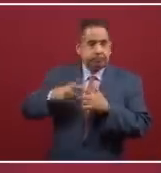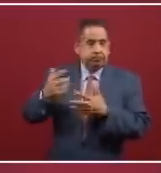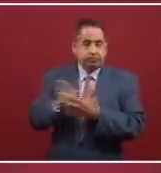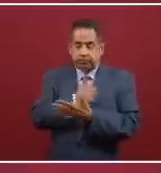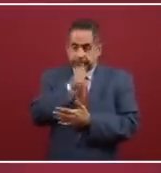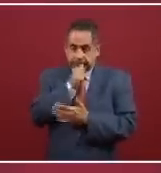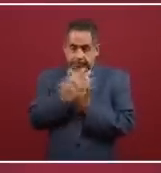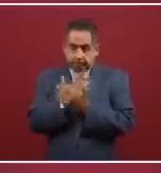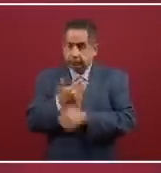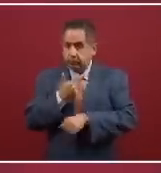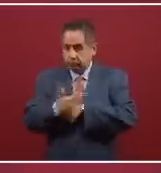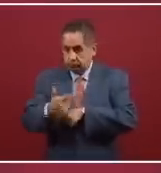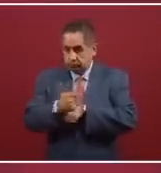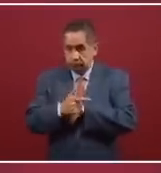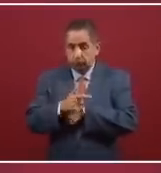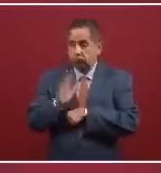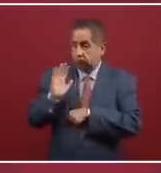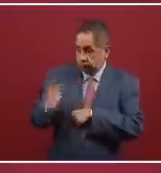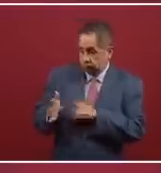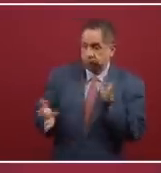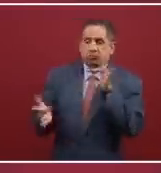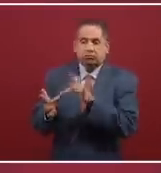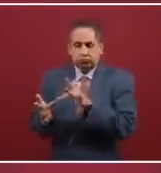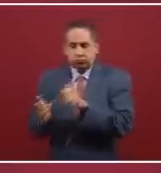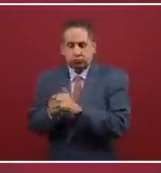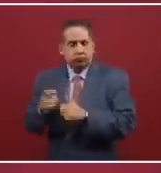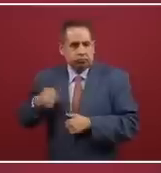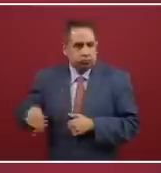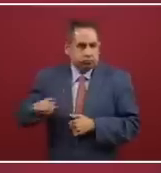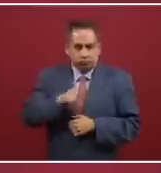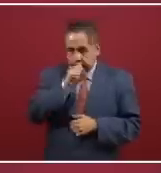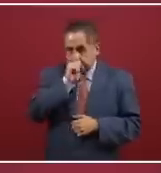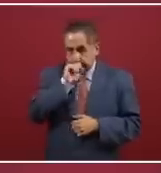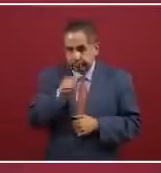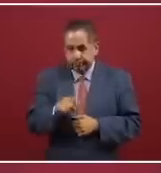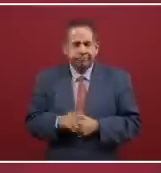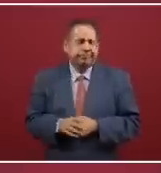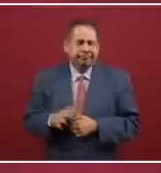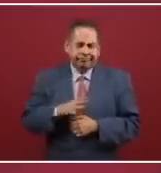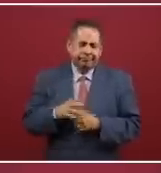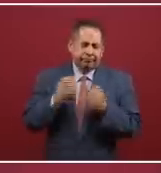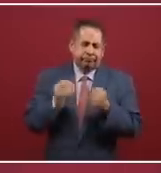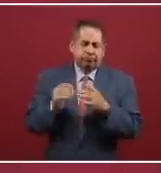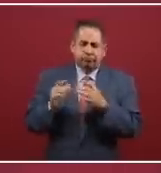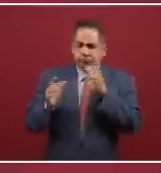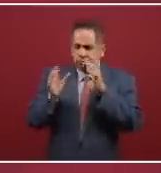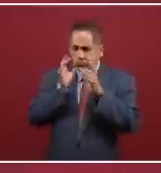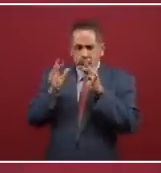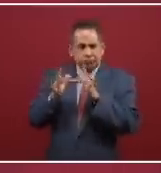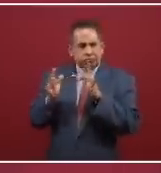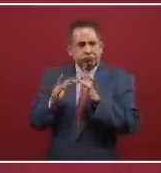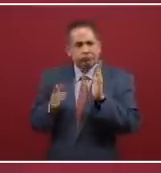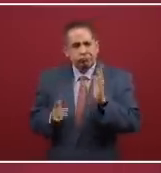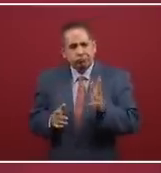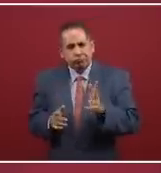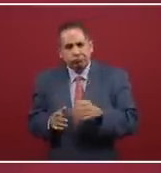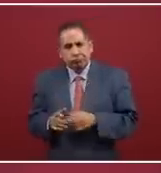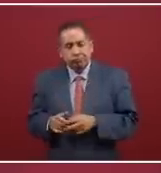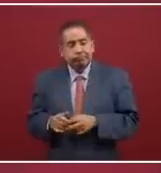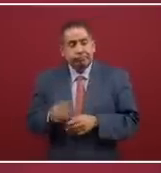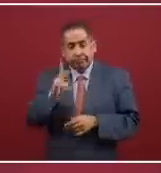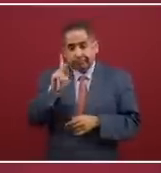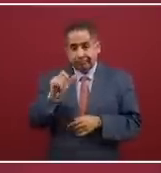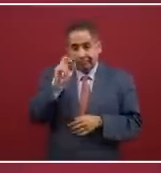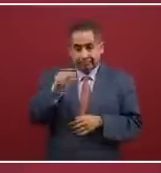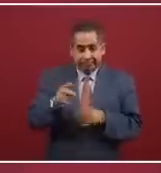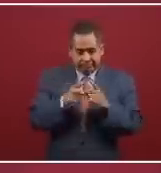y estableceremos comunicación también con ellos y si tenemos muchísima comunicación bueno de hecho preparamos un es el plan